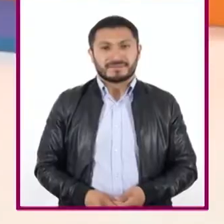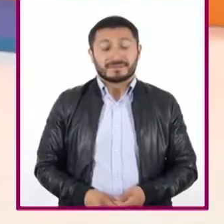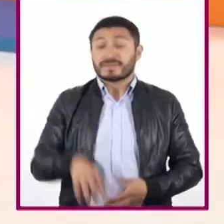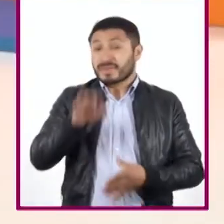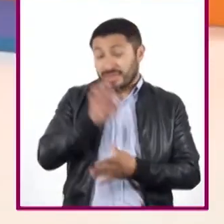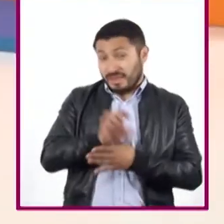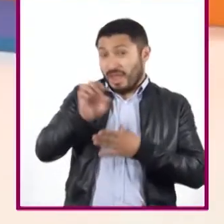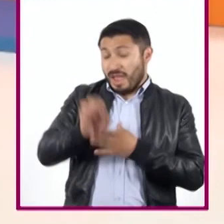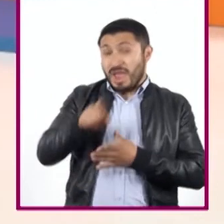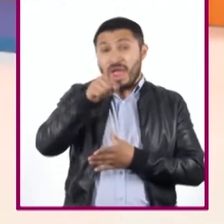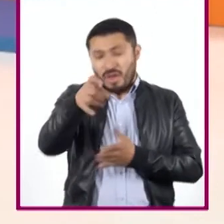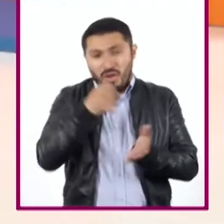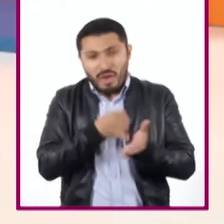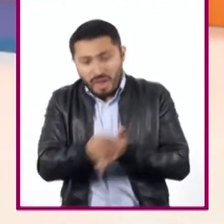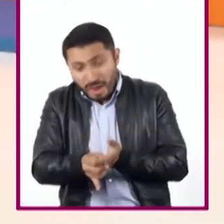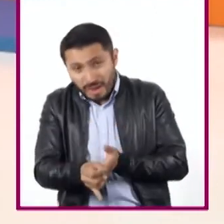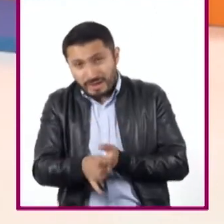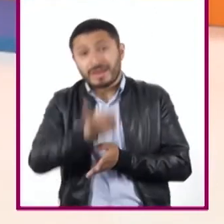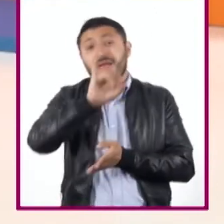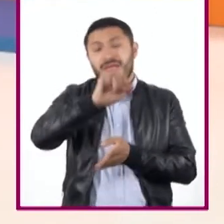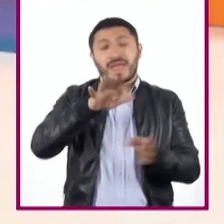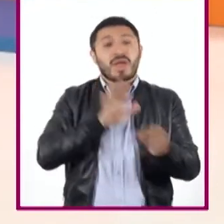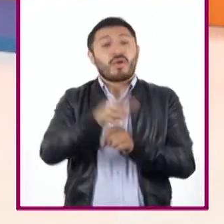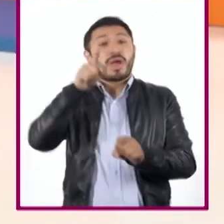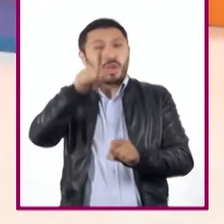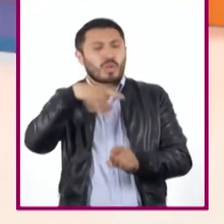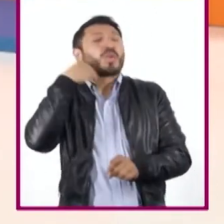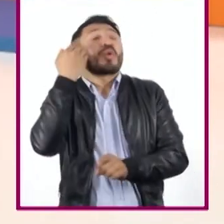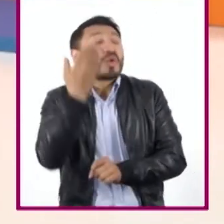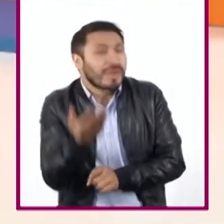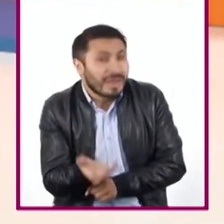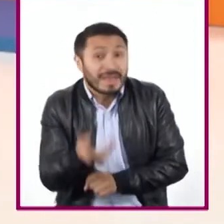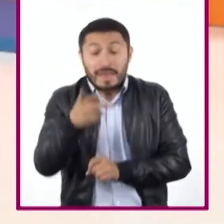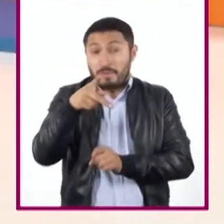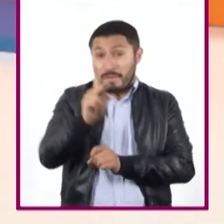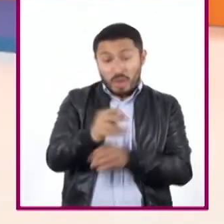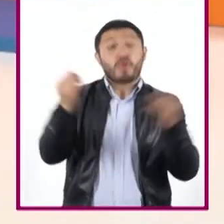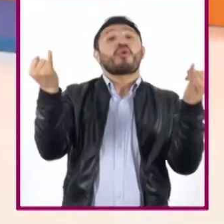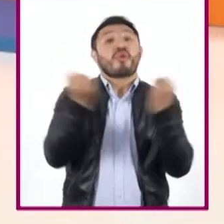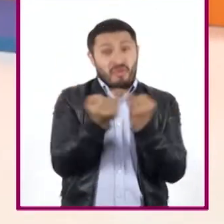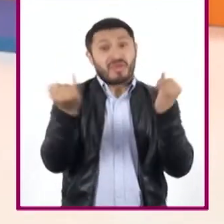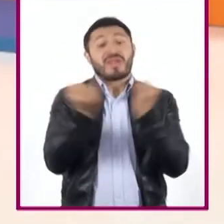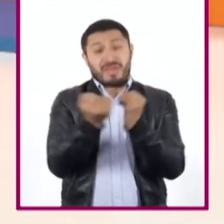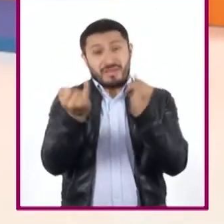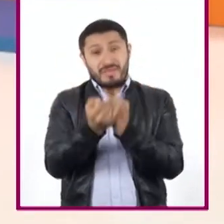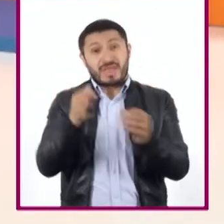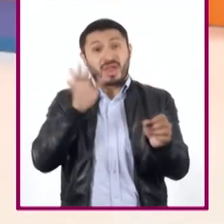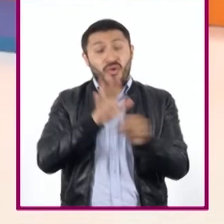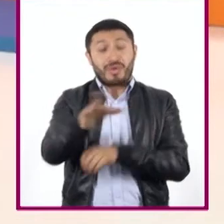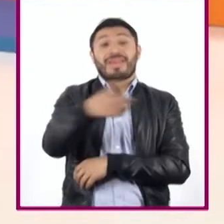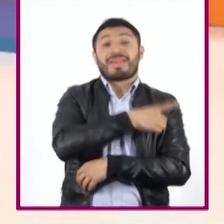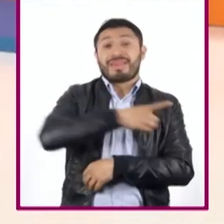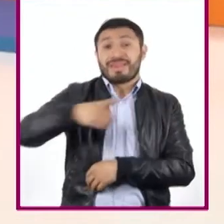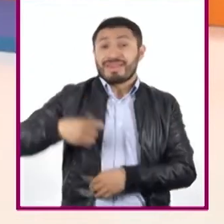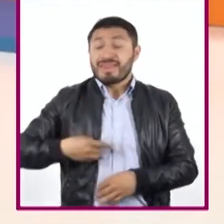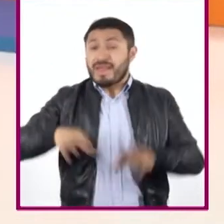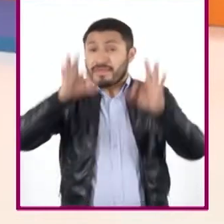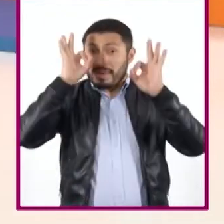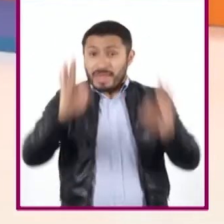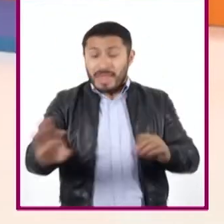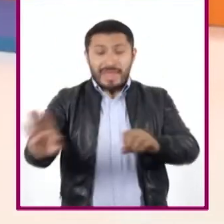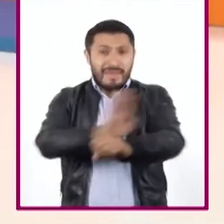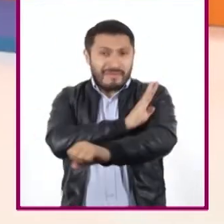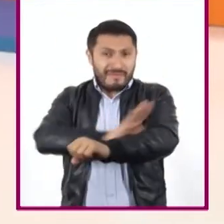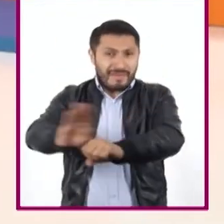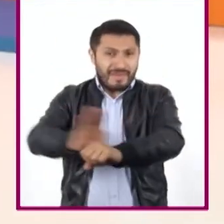de decisiones no solo es lo que queremos hacer, sino que concuerda con lo que se debe hacer en beneficio